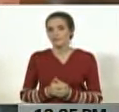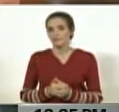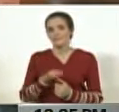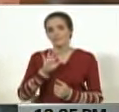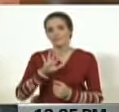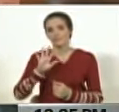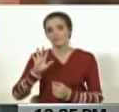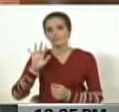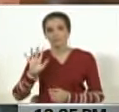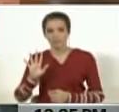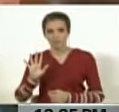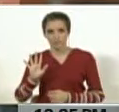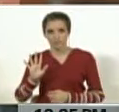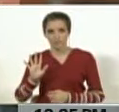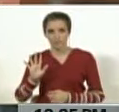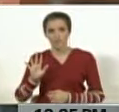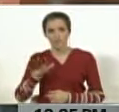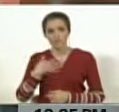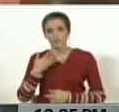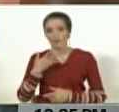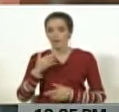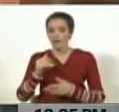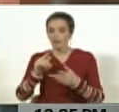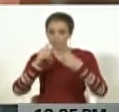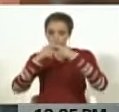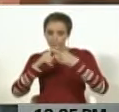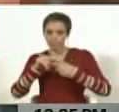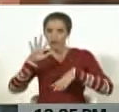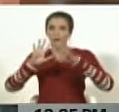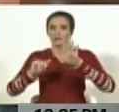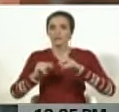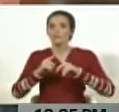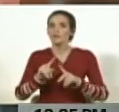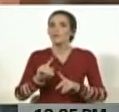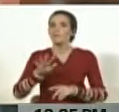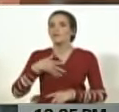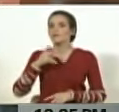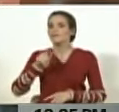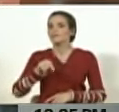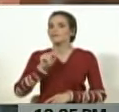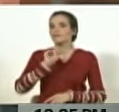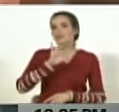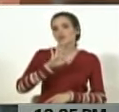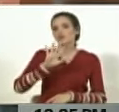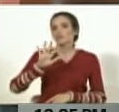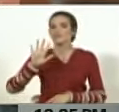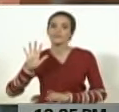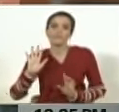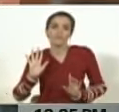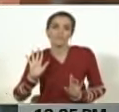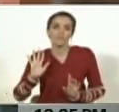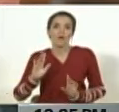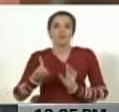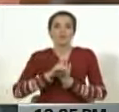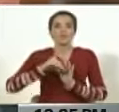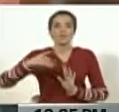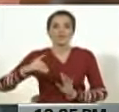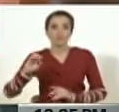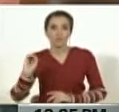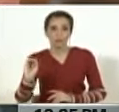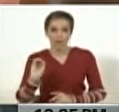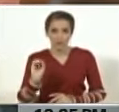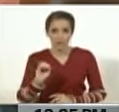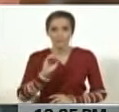5, 5 y 5 puede ser 15, pero puede ser 555. En el derecho, no, en el